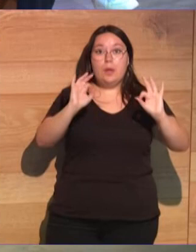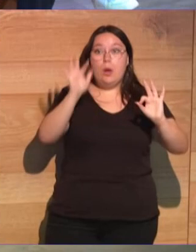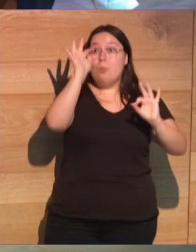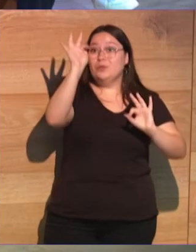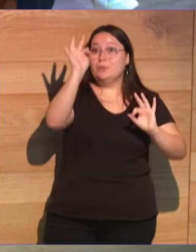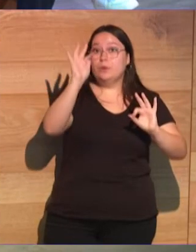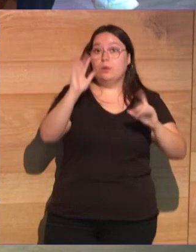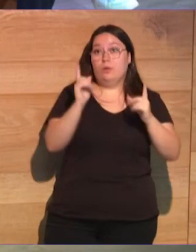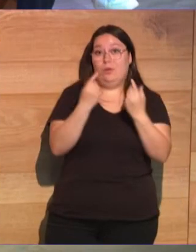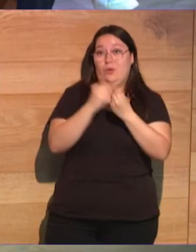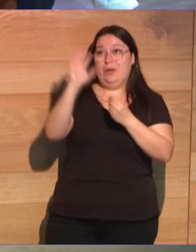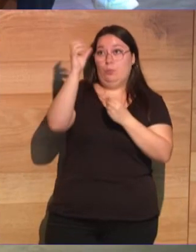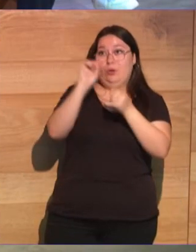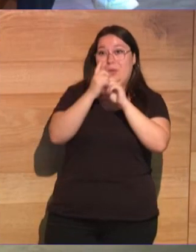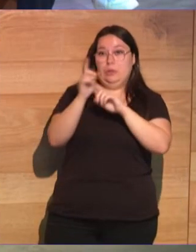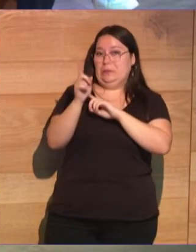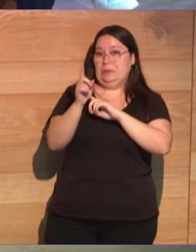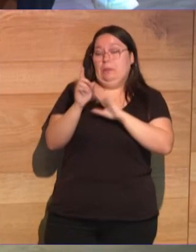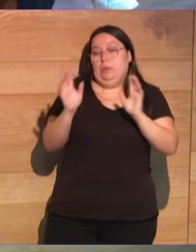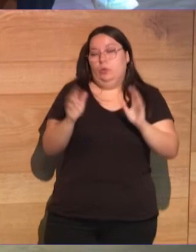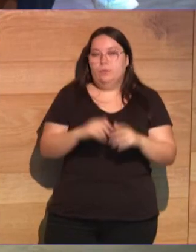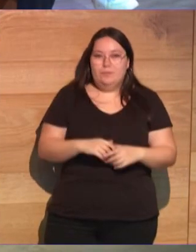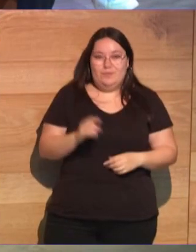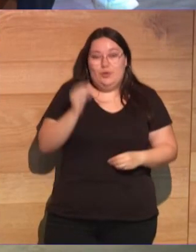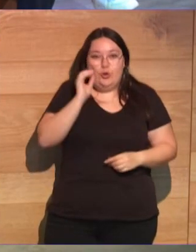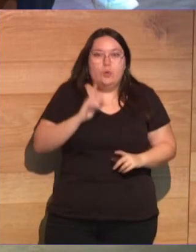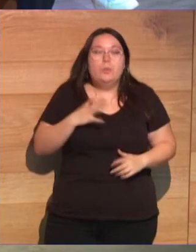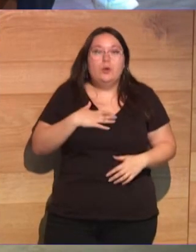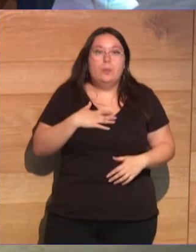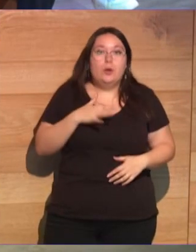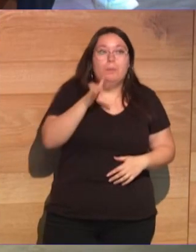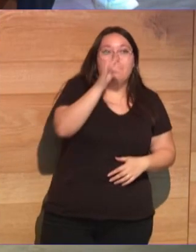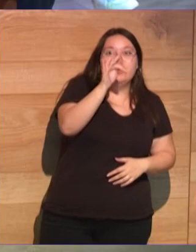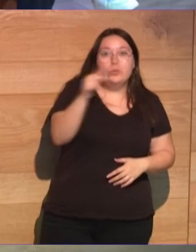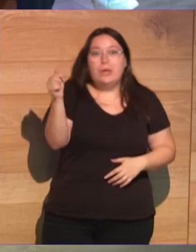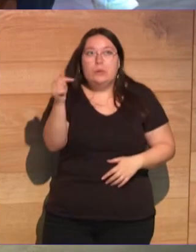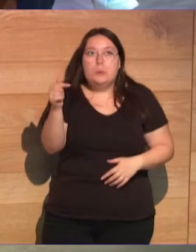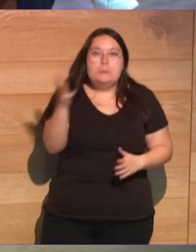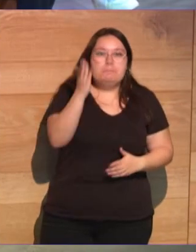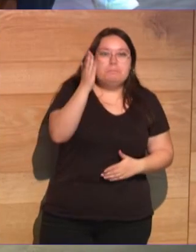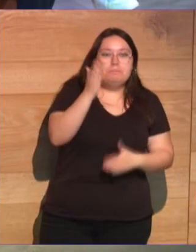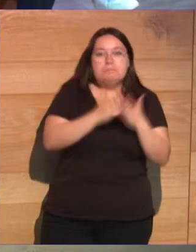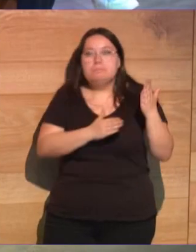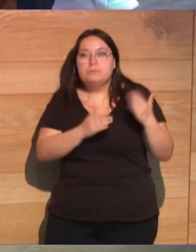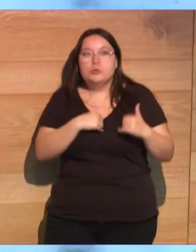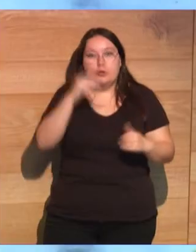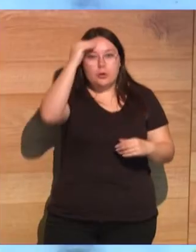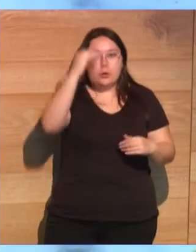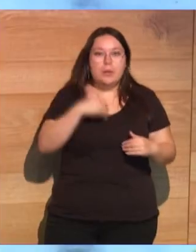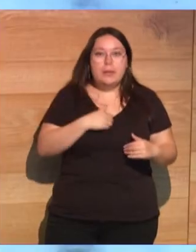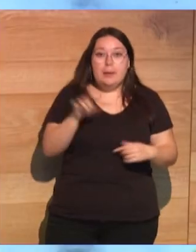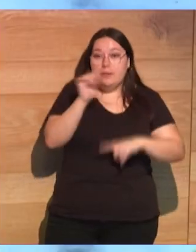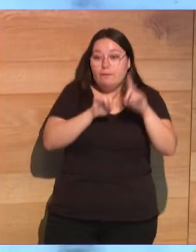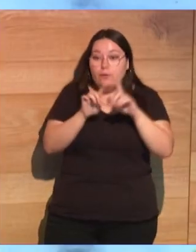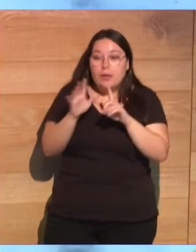con el cambio climático y lo demás, pero para no ponerme entre optimista y pesimista, creo que encontraremos en esas